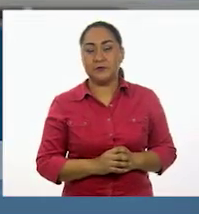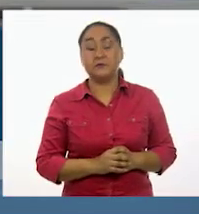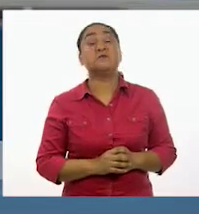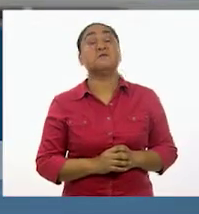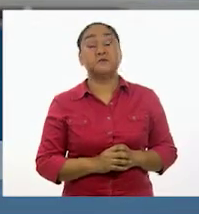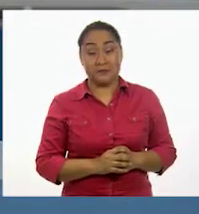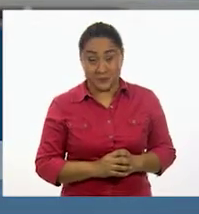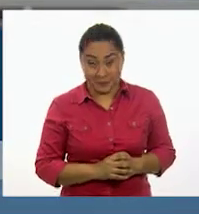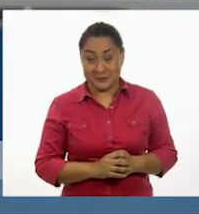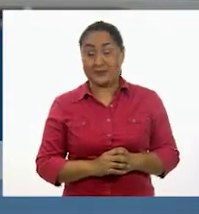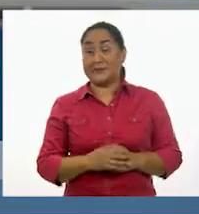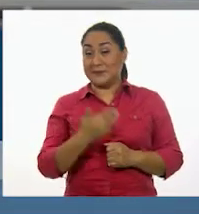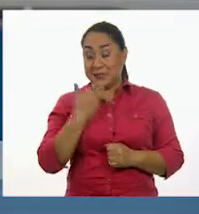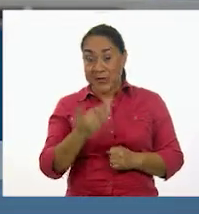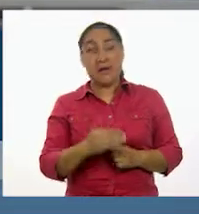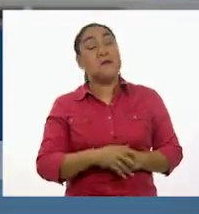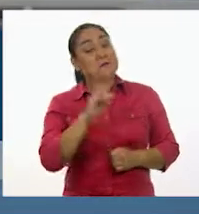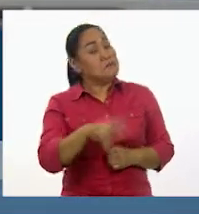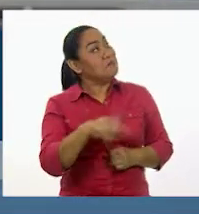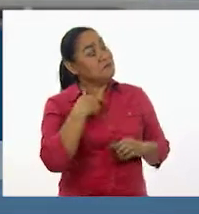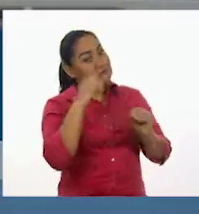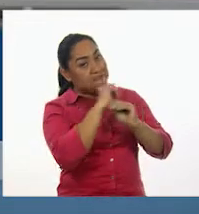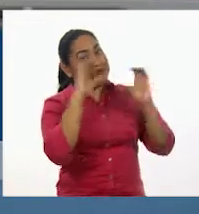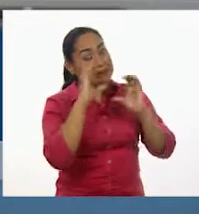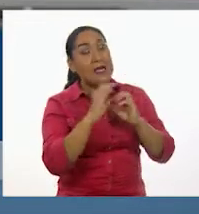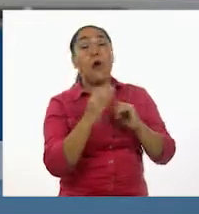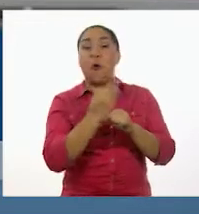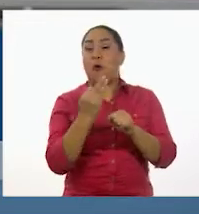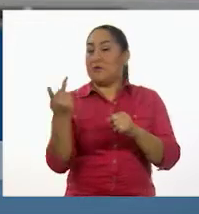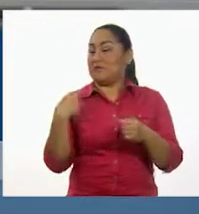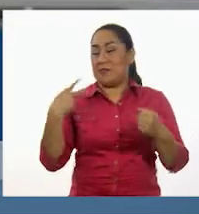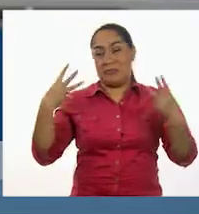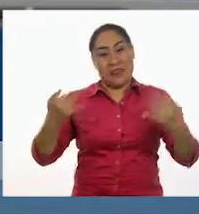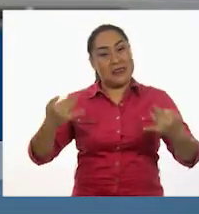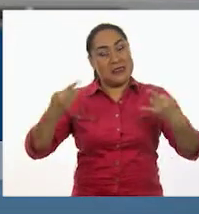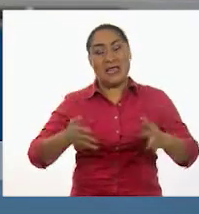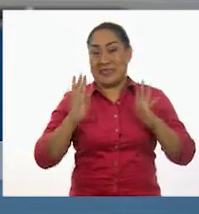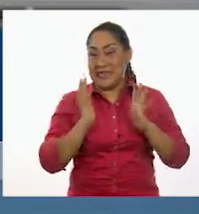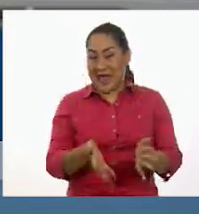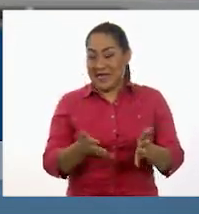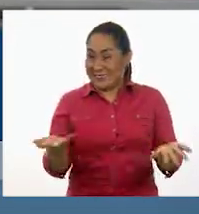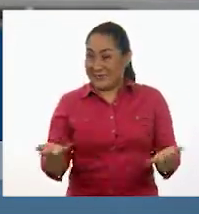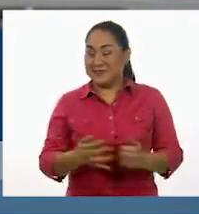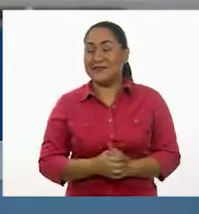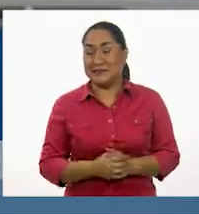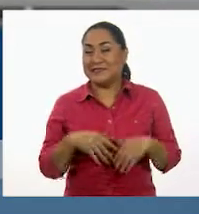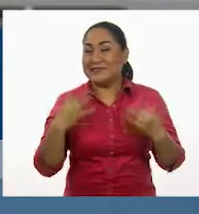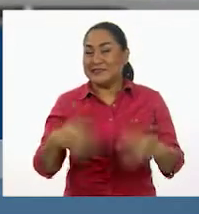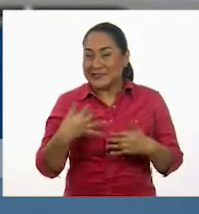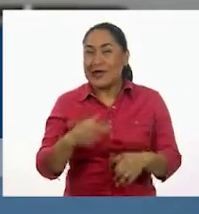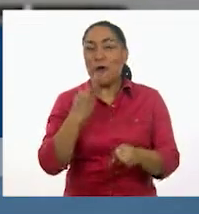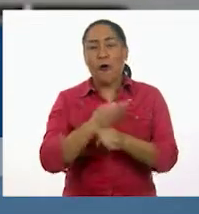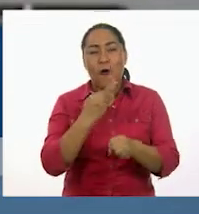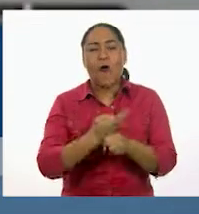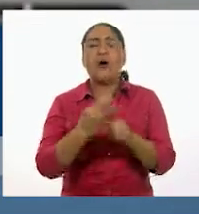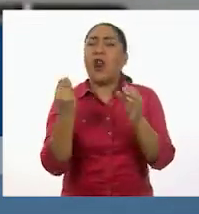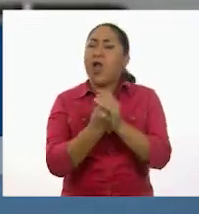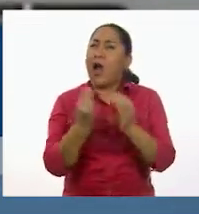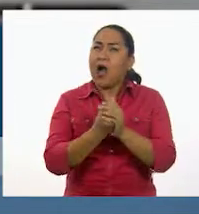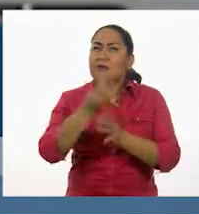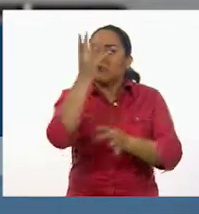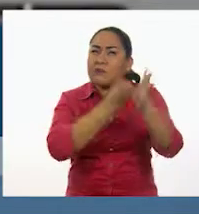Muy bien, ¿Ya ya vamos vieron? empatados, maestra. Ya van empatados, 3-3. Sí, hemos estado aprendiendo mucho los dos